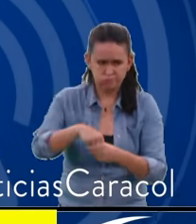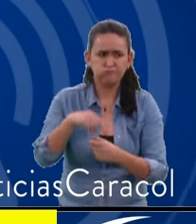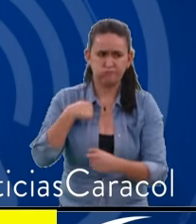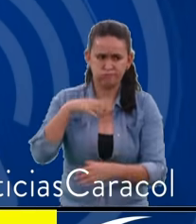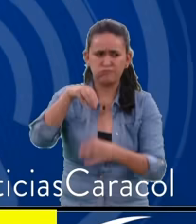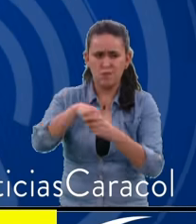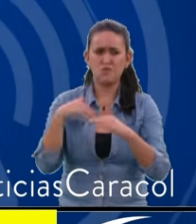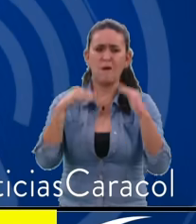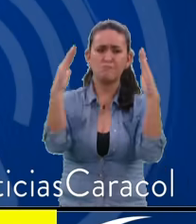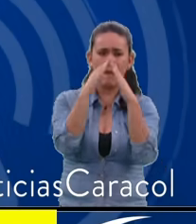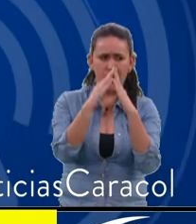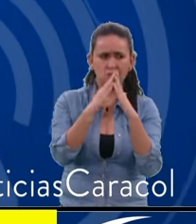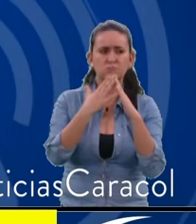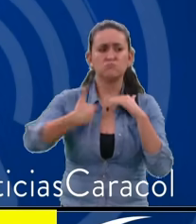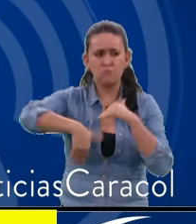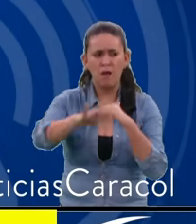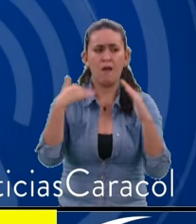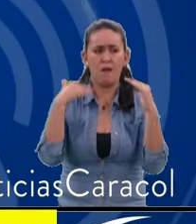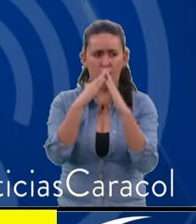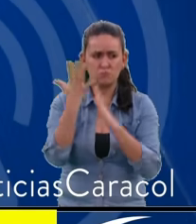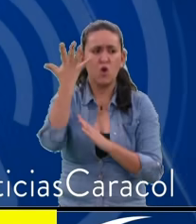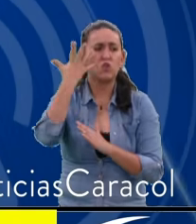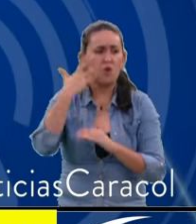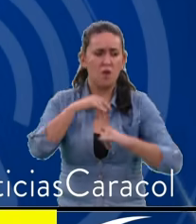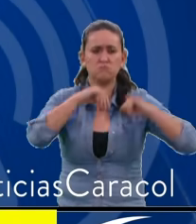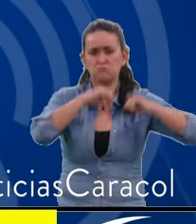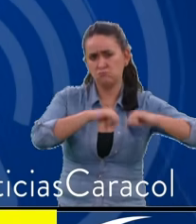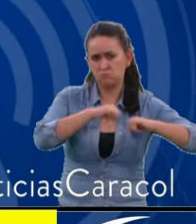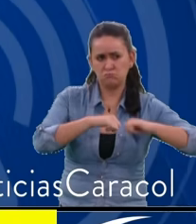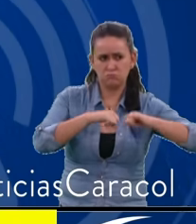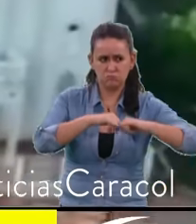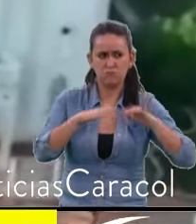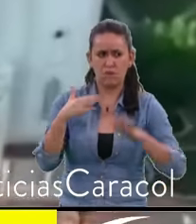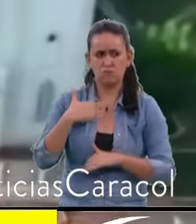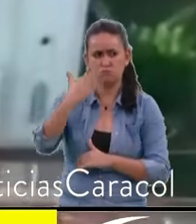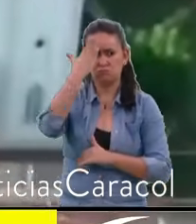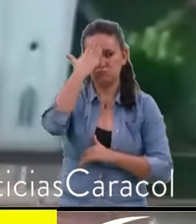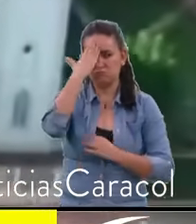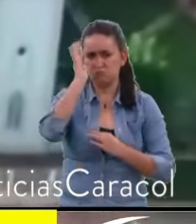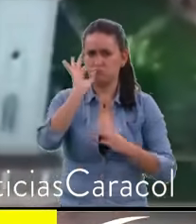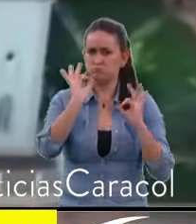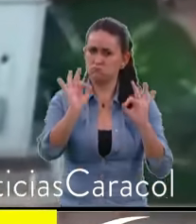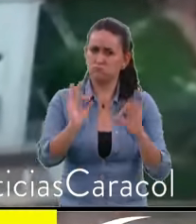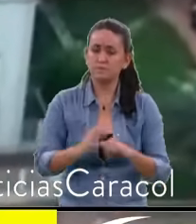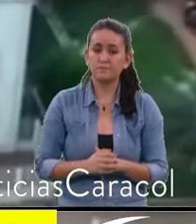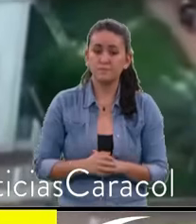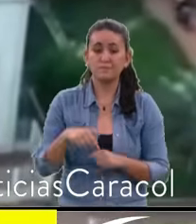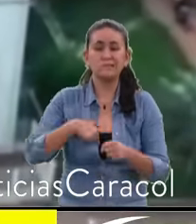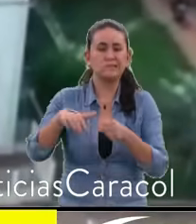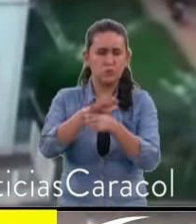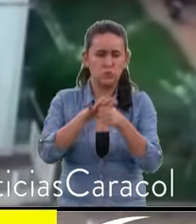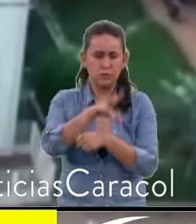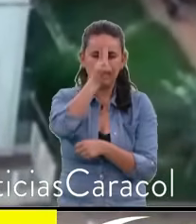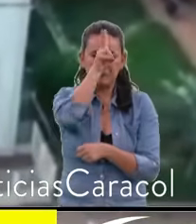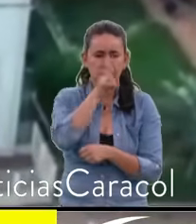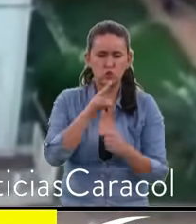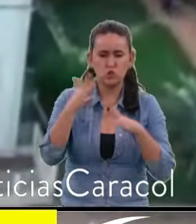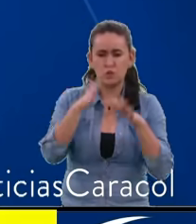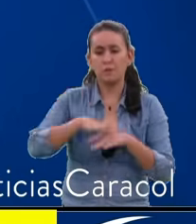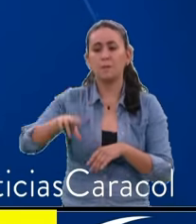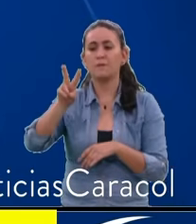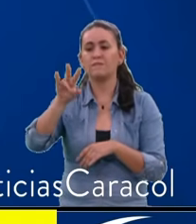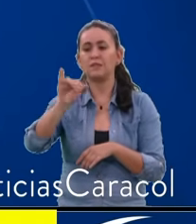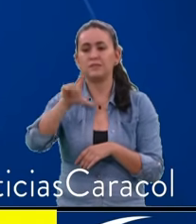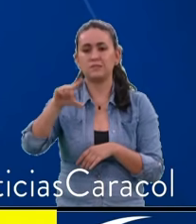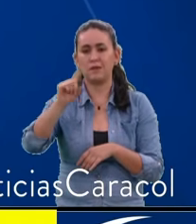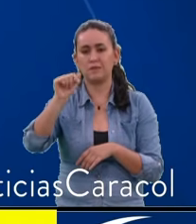de mi casa por varios días y tú que sabes, yo me contagié fuera afuera de mi casa. Una situación parecida se presentó en la villa de San Benito,